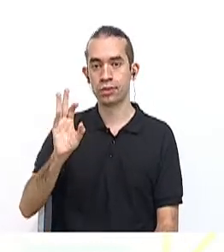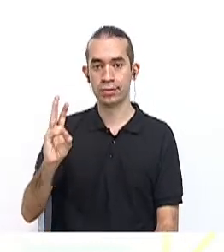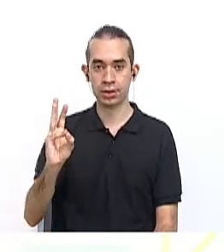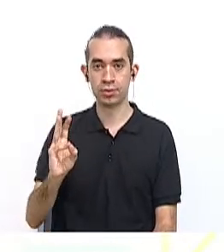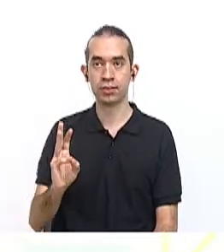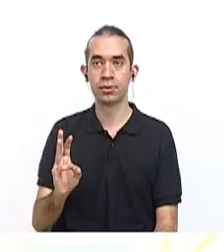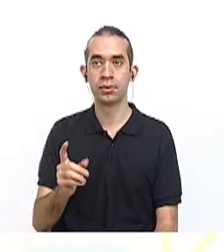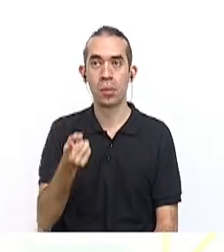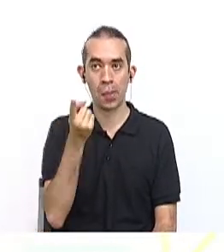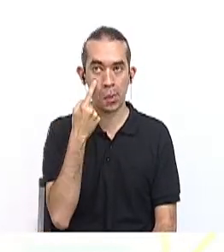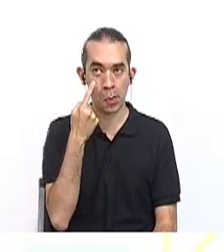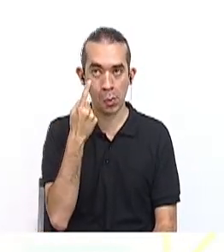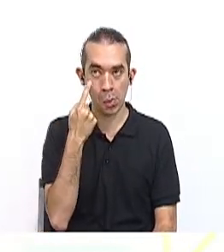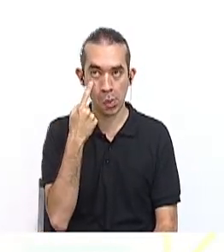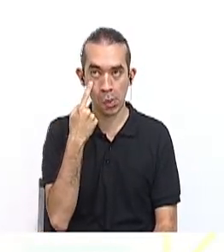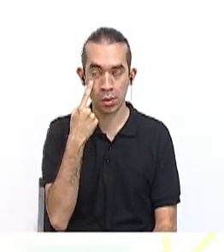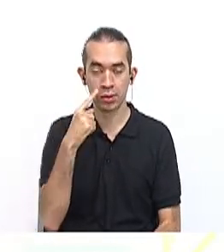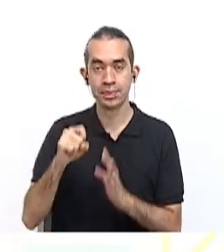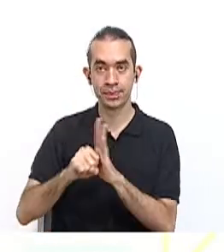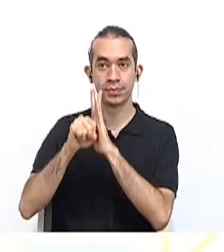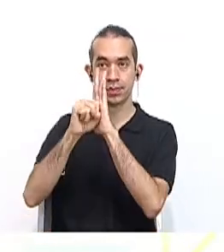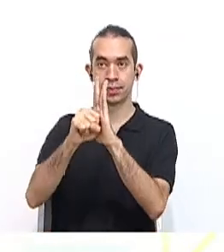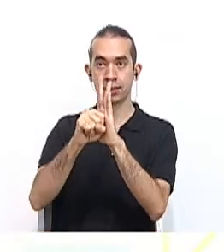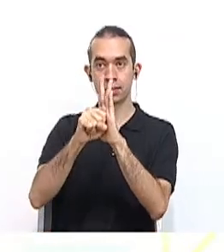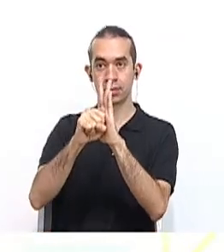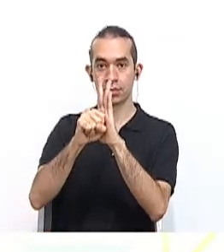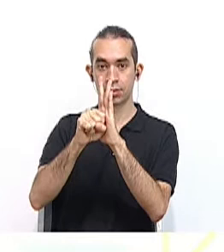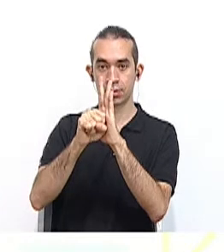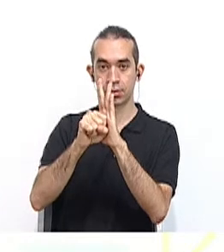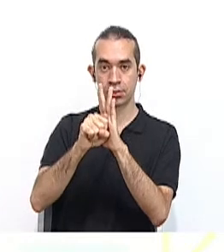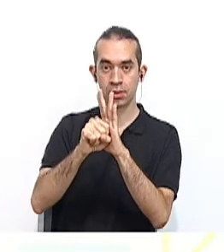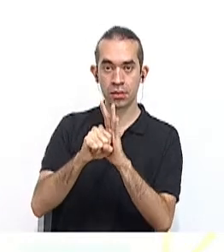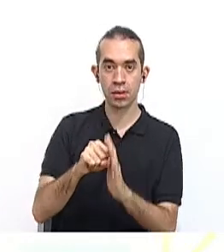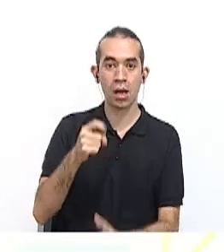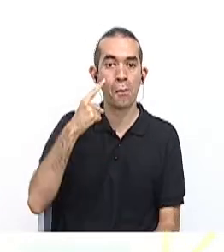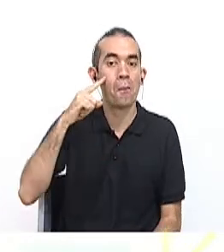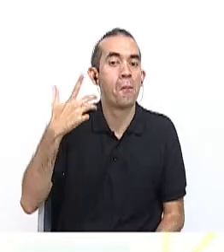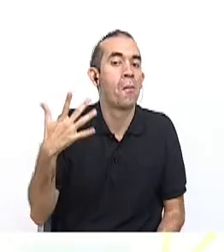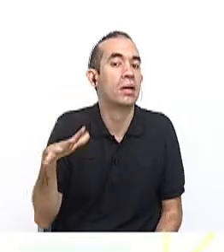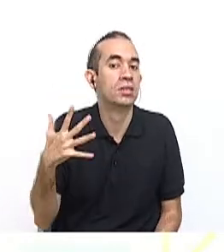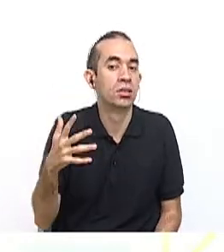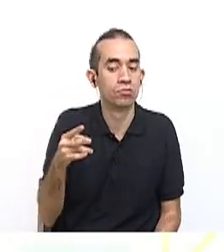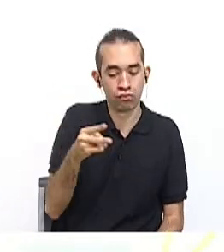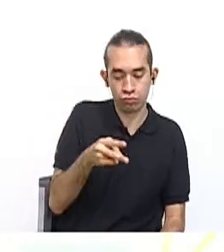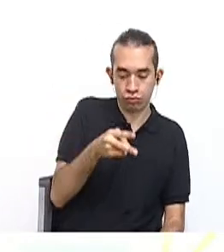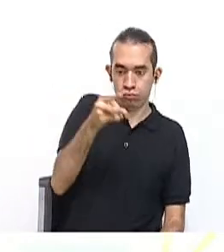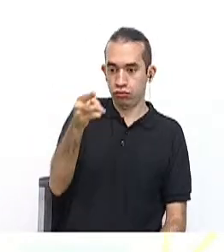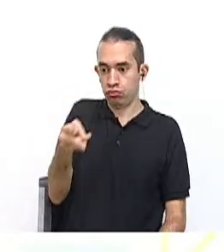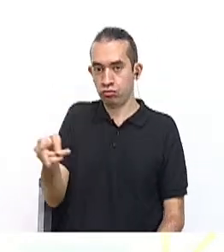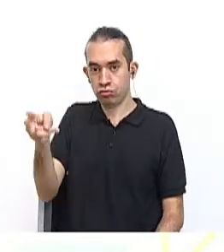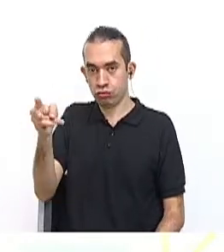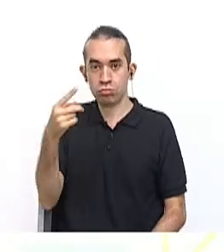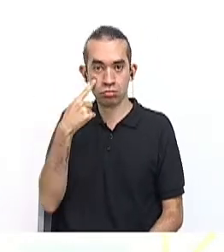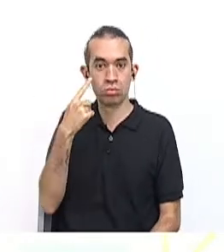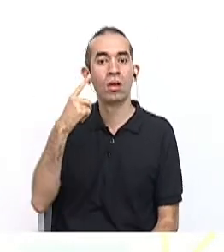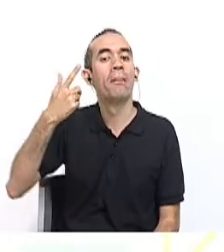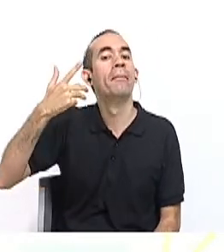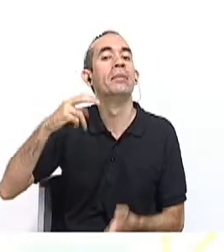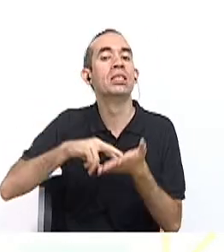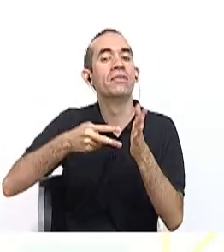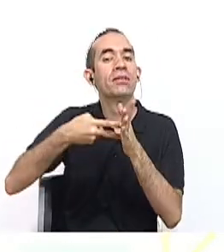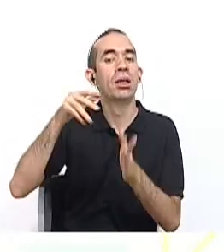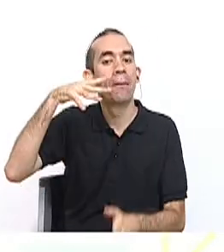103.96. Observen el símbolo que significa aproximadamente, ¿verdad?